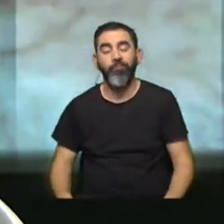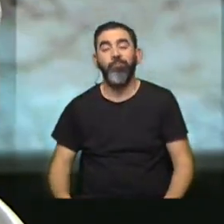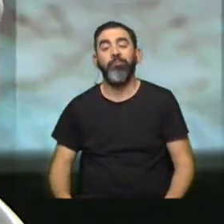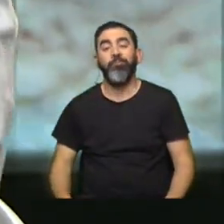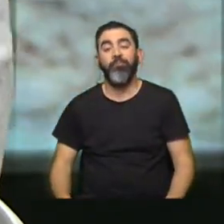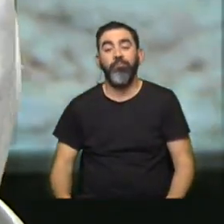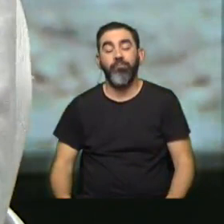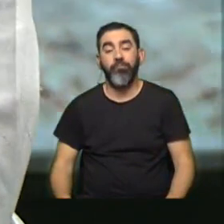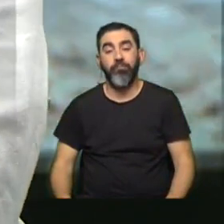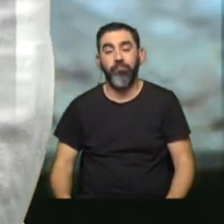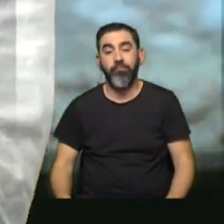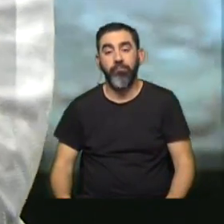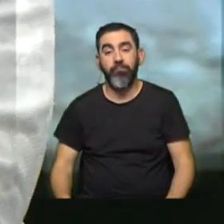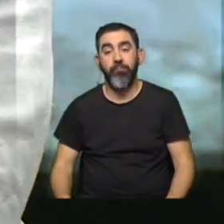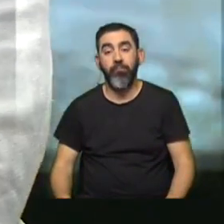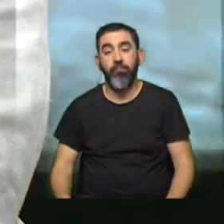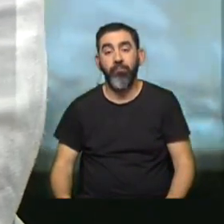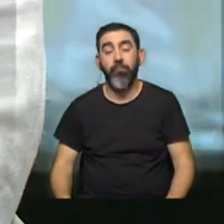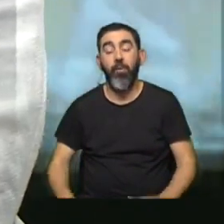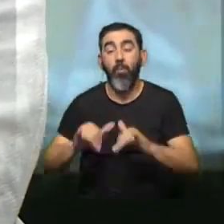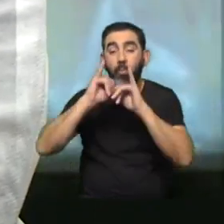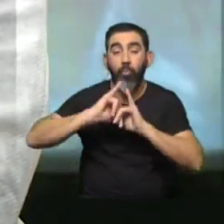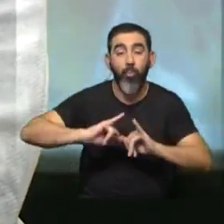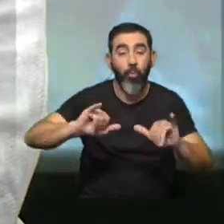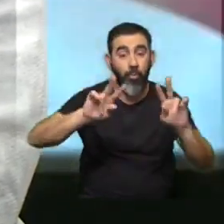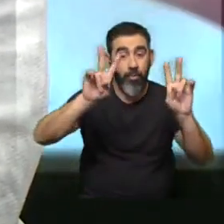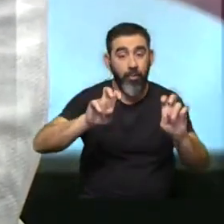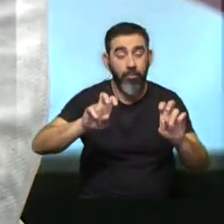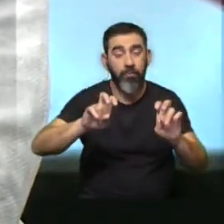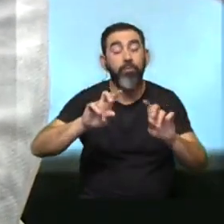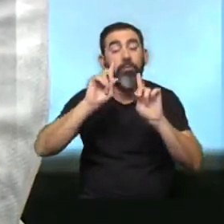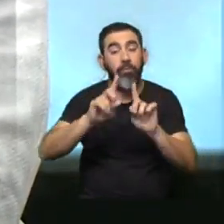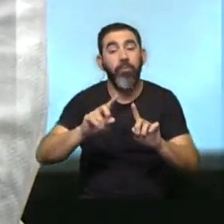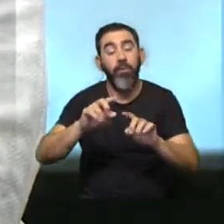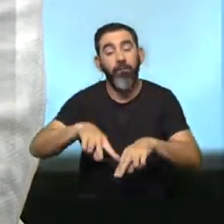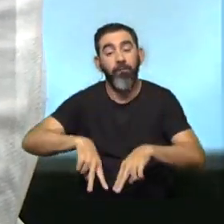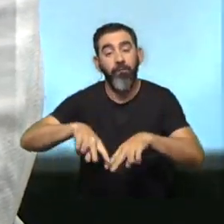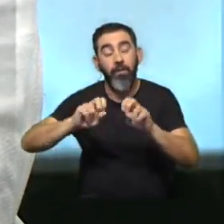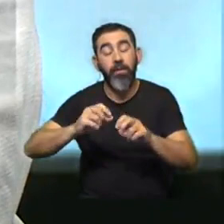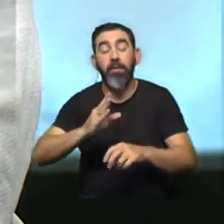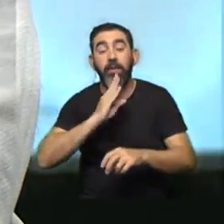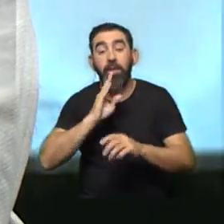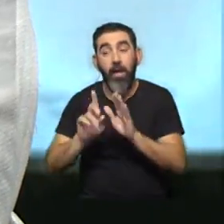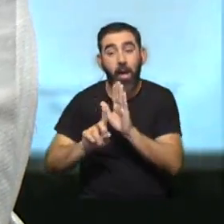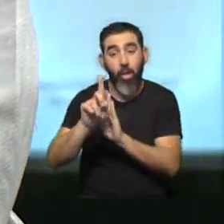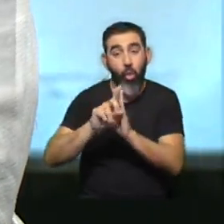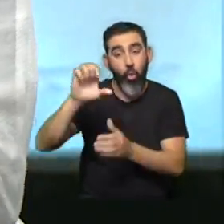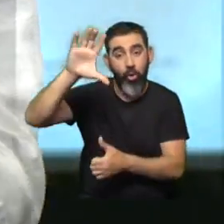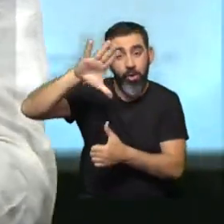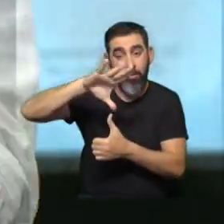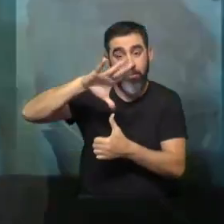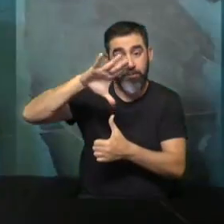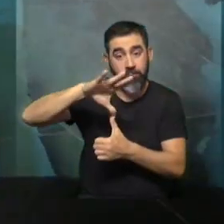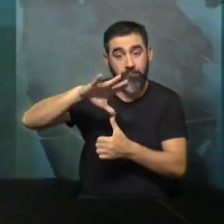a eso. Es digno de destaque que una vez publicado ese artículo tuvimos una réplica de unos investigadores norteamericanos y